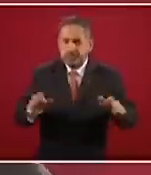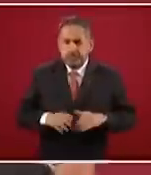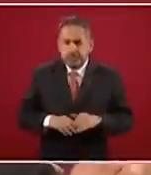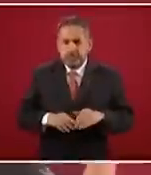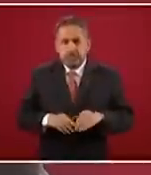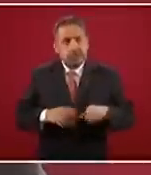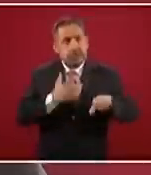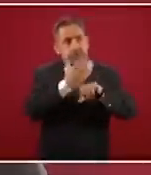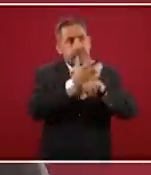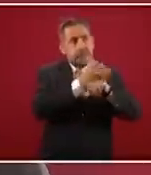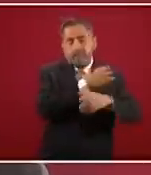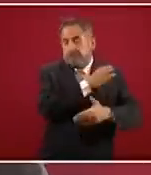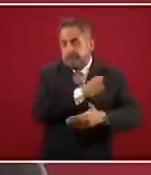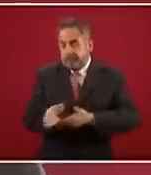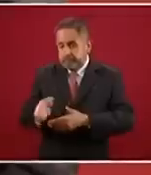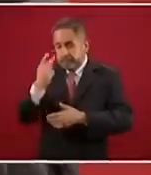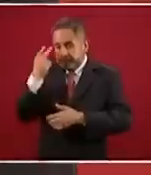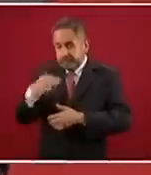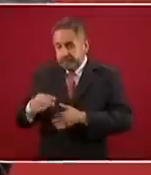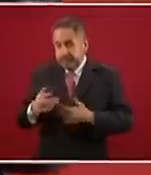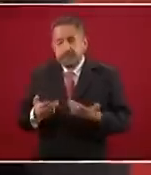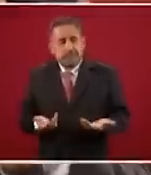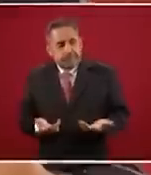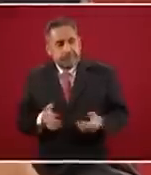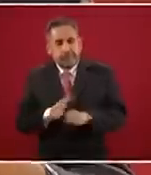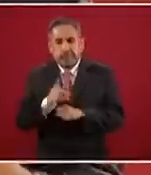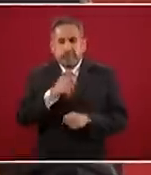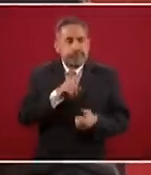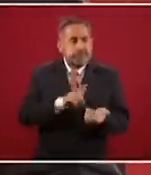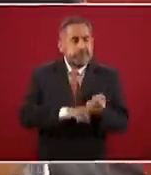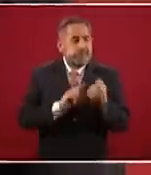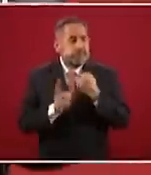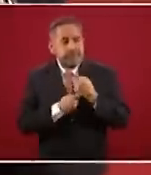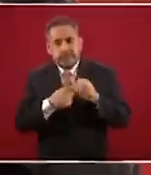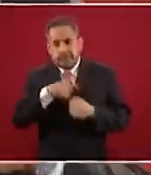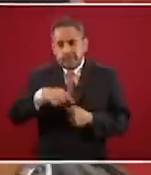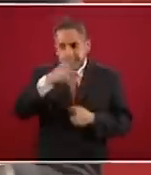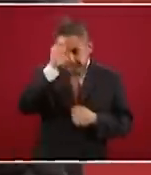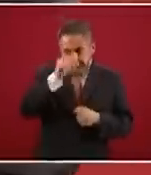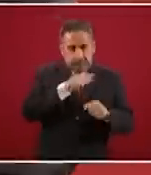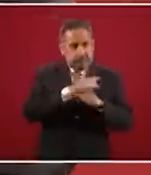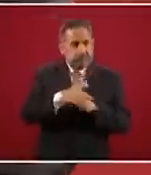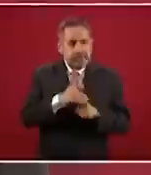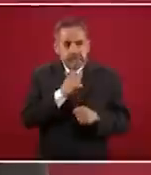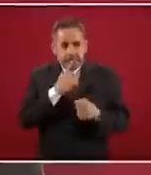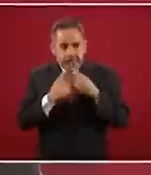extranjeras en nuestro país? ¿Cuáles son los acuerdos? ¿Qué arreglos?